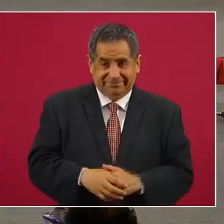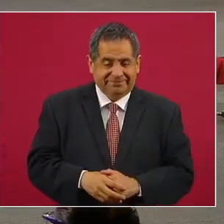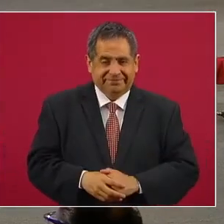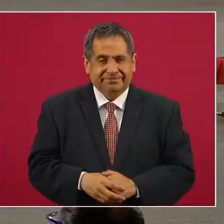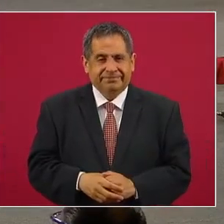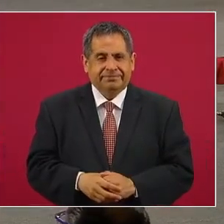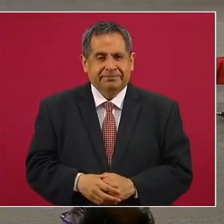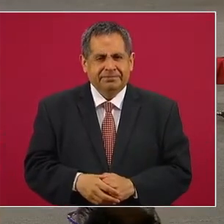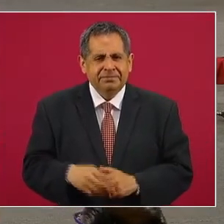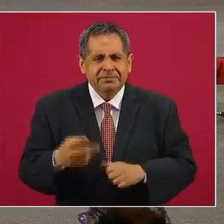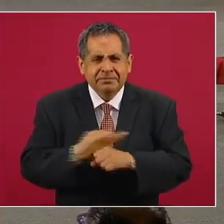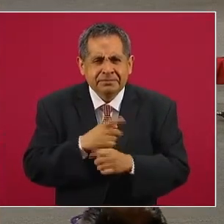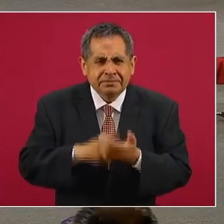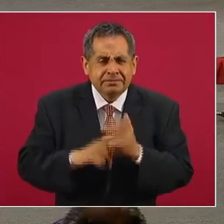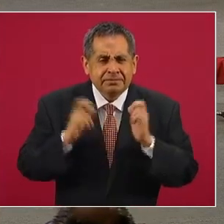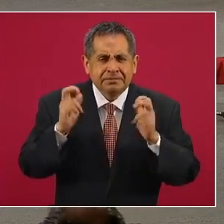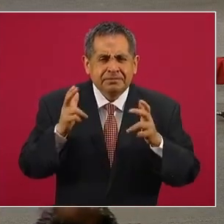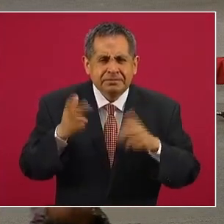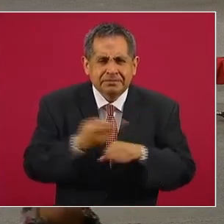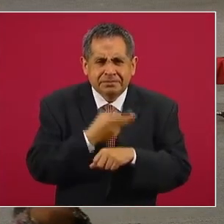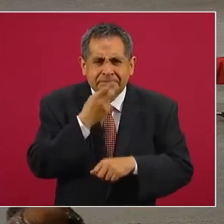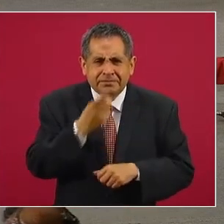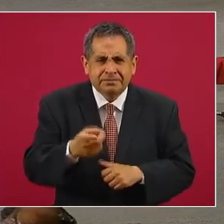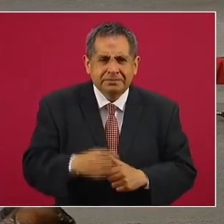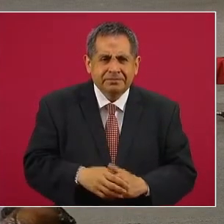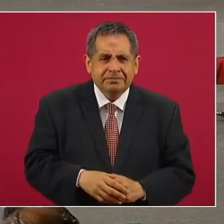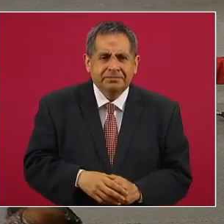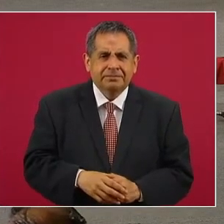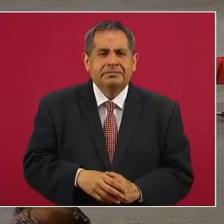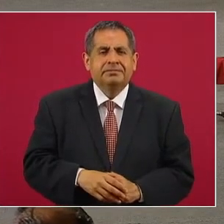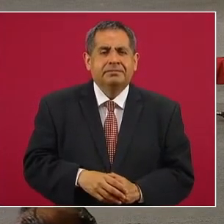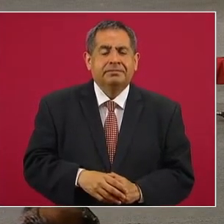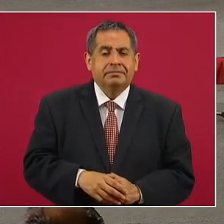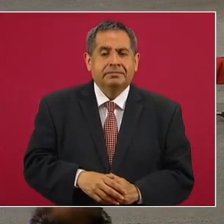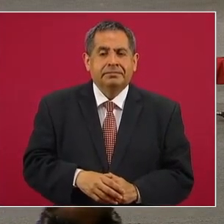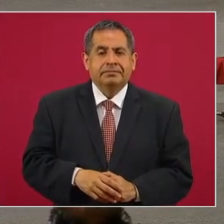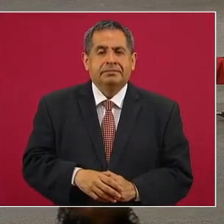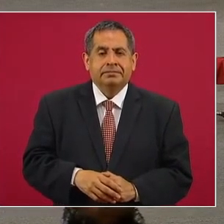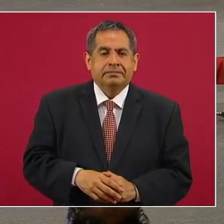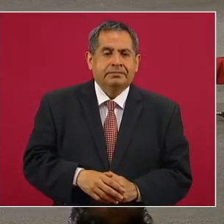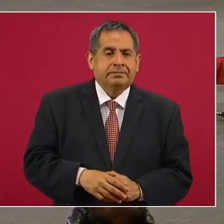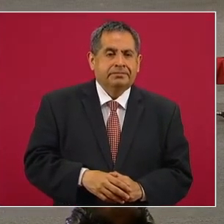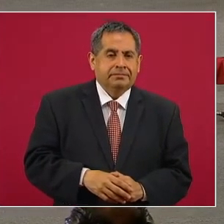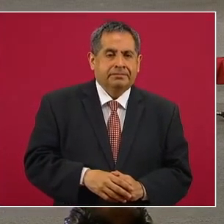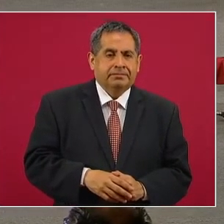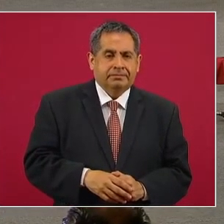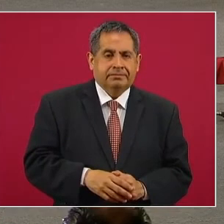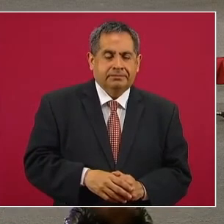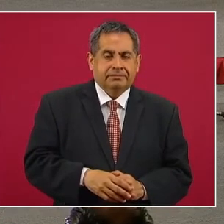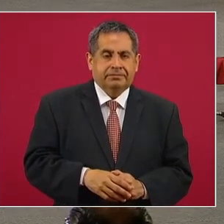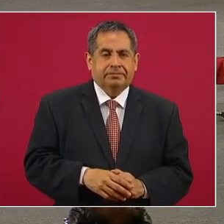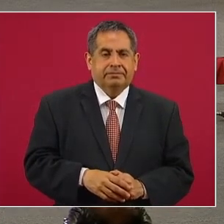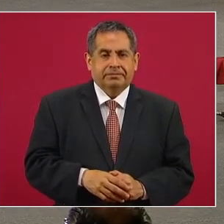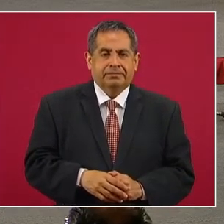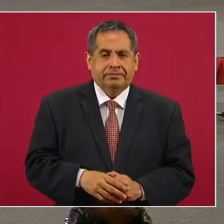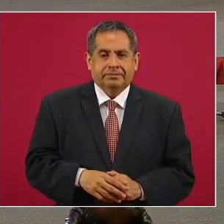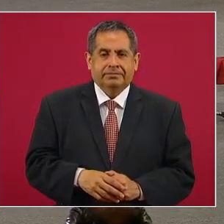¿Y ahora en Chiapas qué es? Una toma de la caseta de Chiapas. Sí.